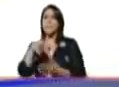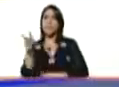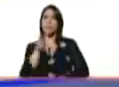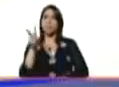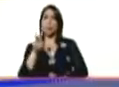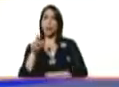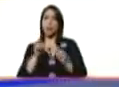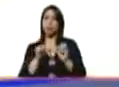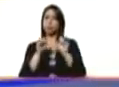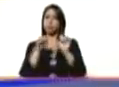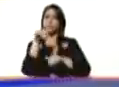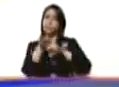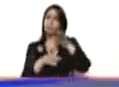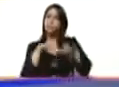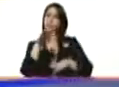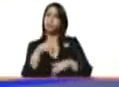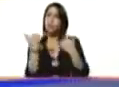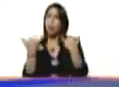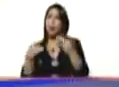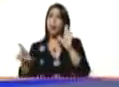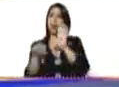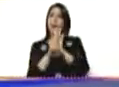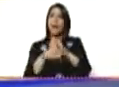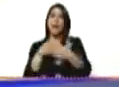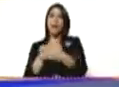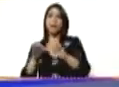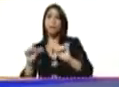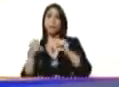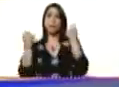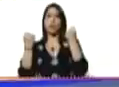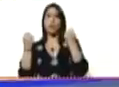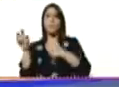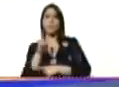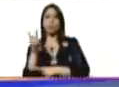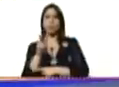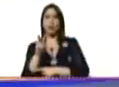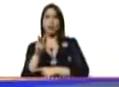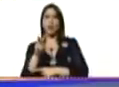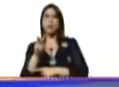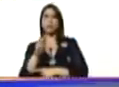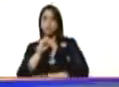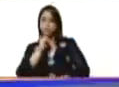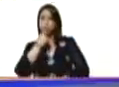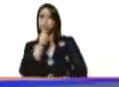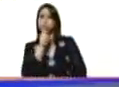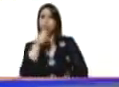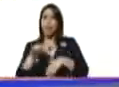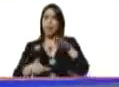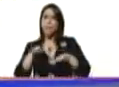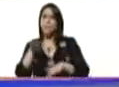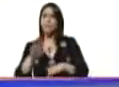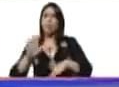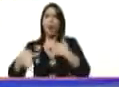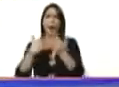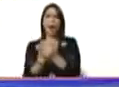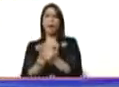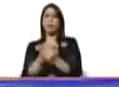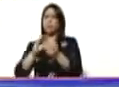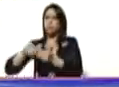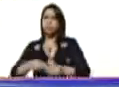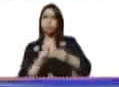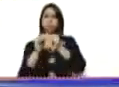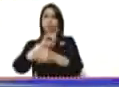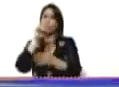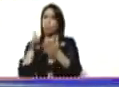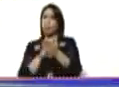antibloqueo, Venezuela va blindando sus caminos hacia una recuperación total, absoluta,